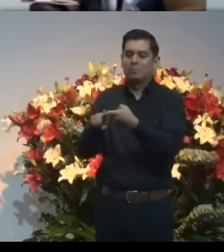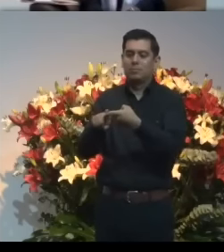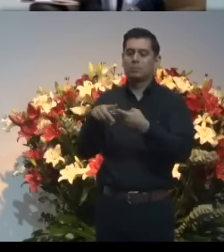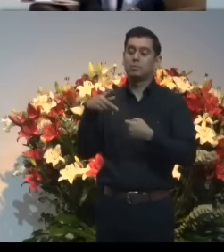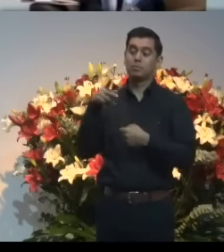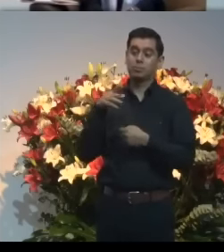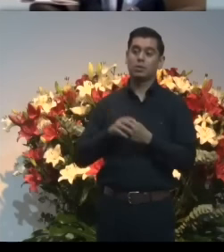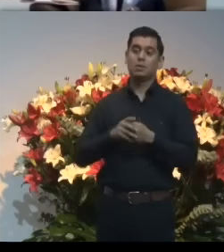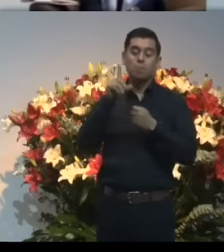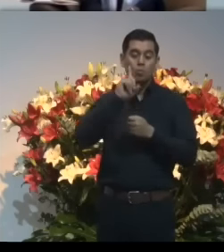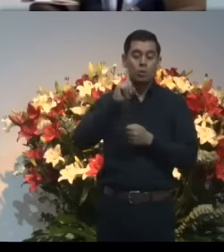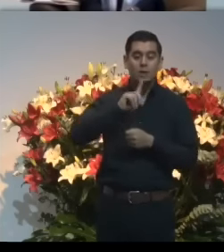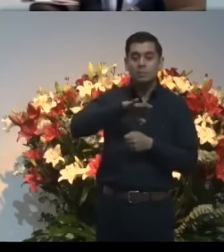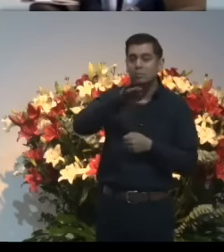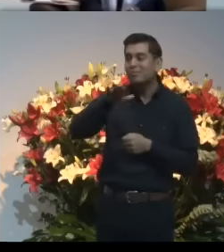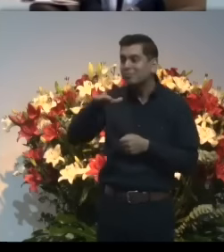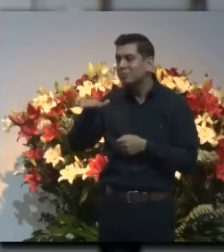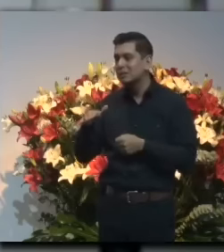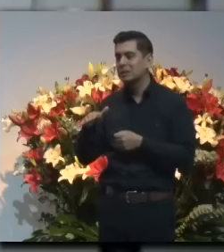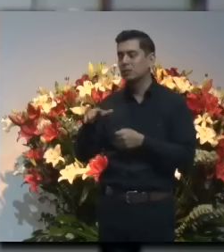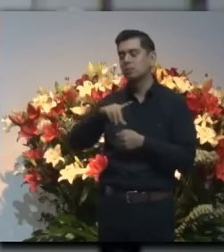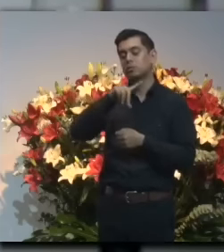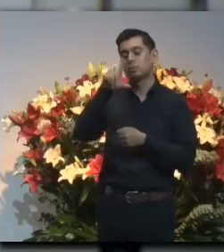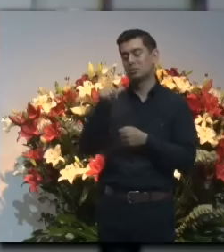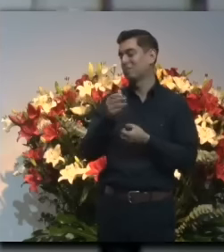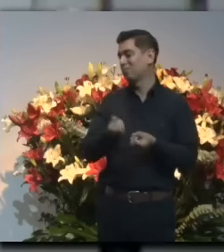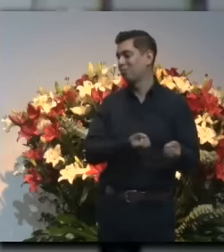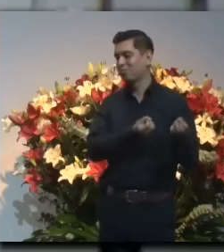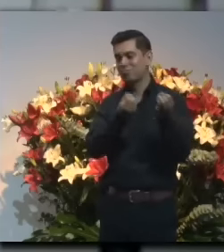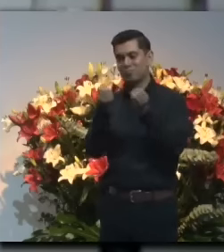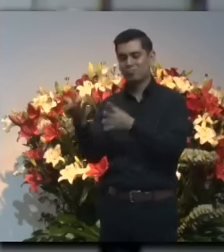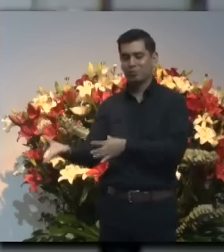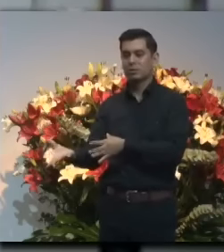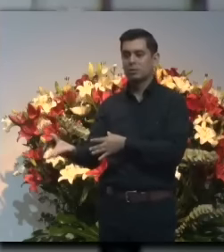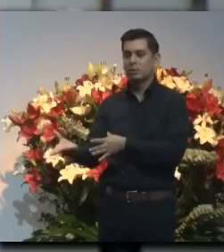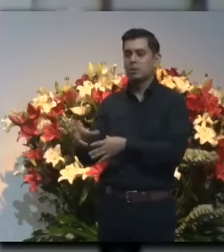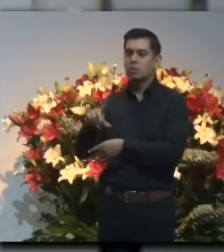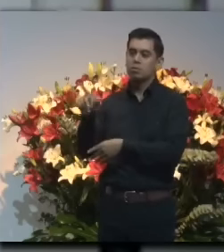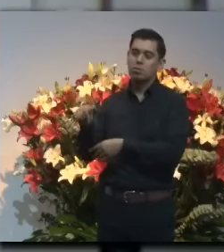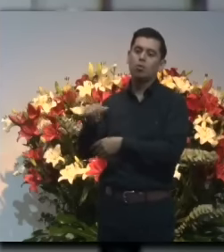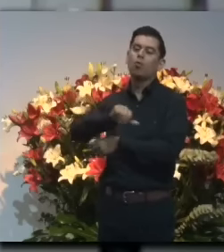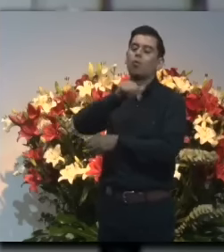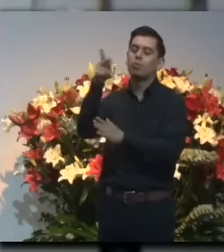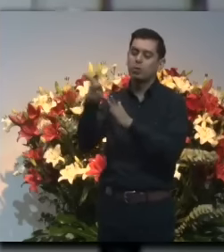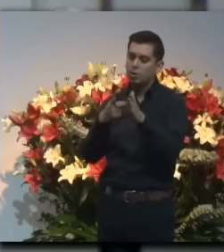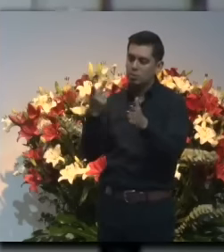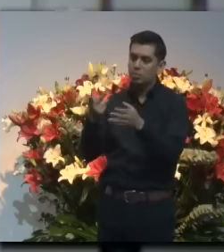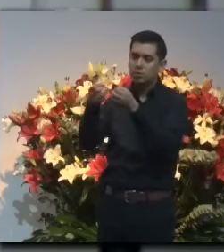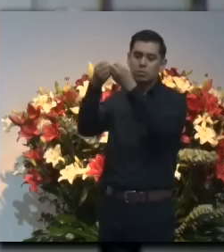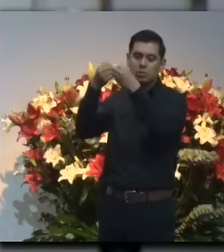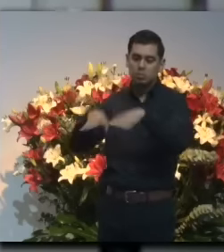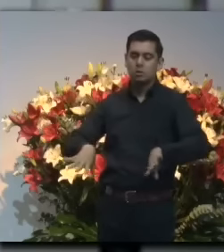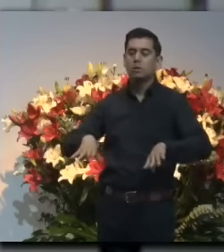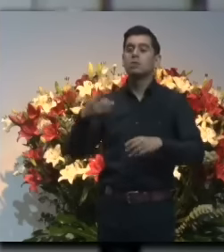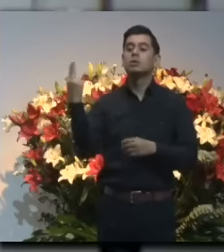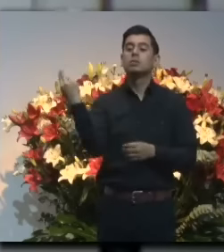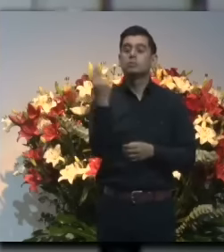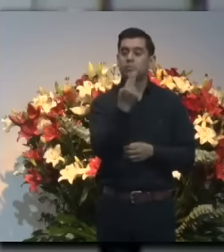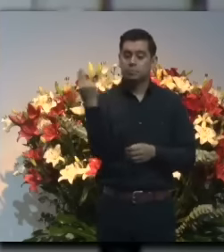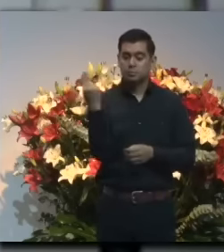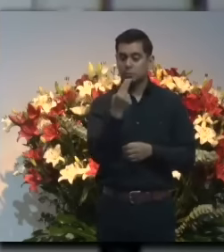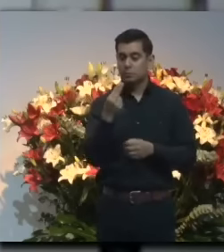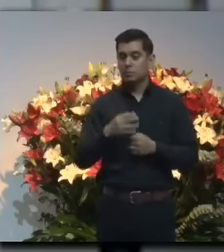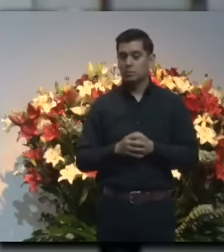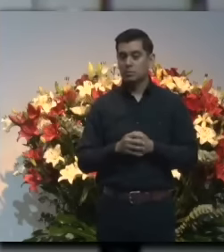que ellas encuentran van a dar a las fosas comunes y los vuelven a perder. Entonces necesitamos acelerar las